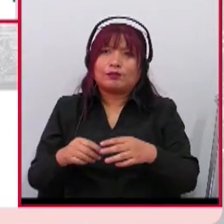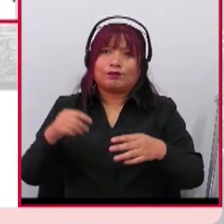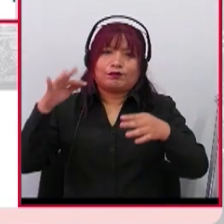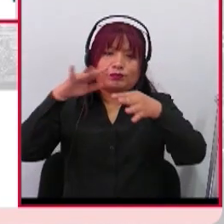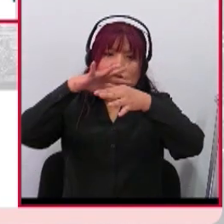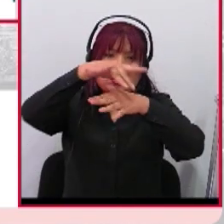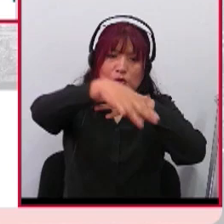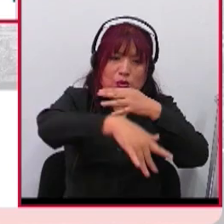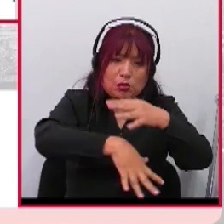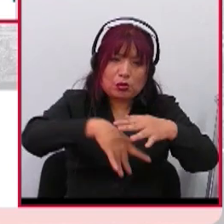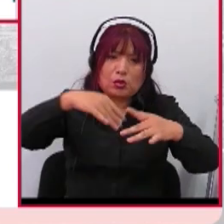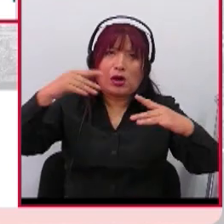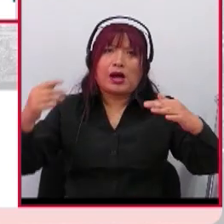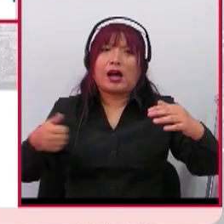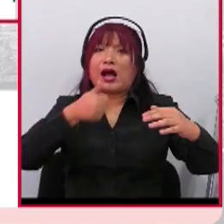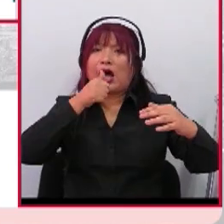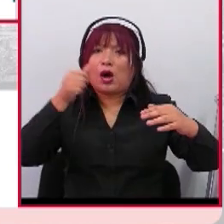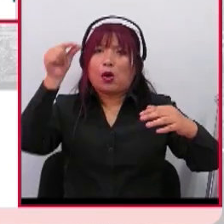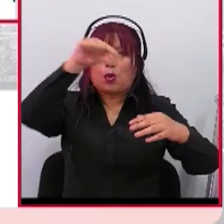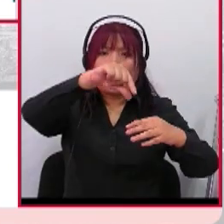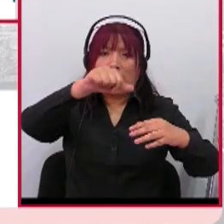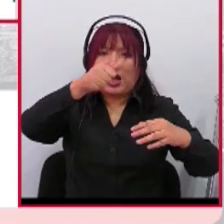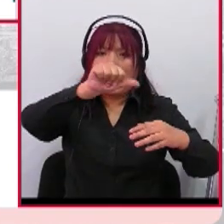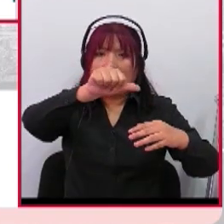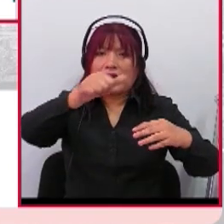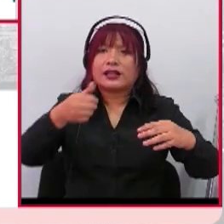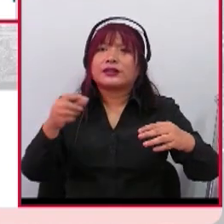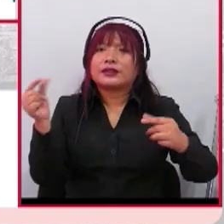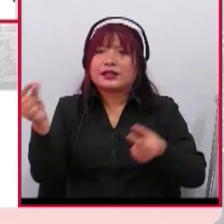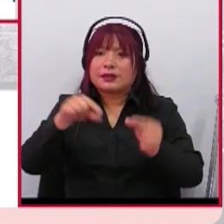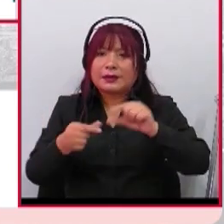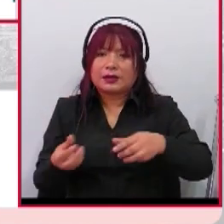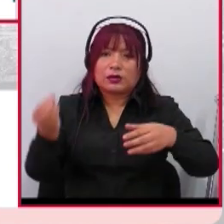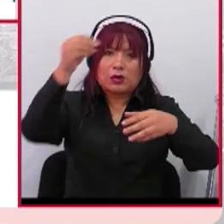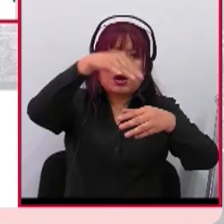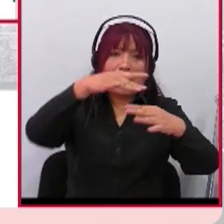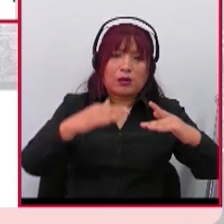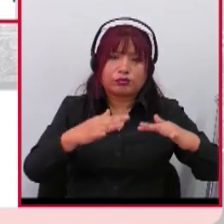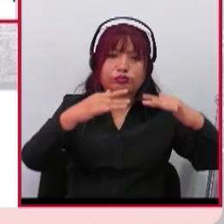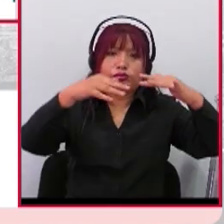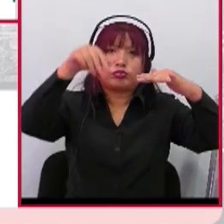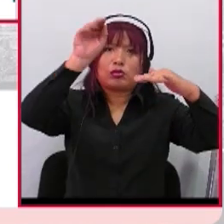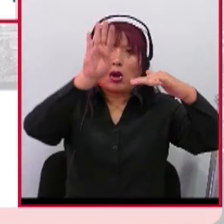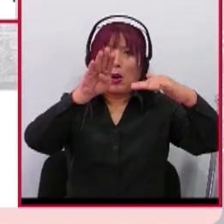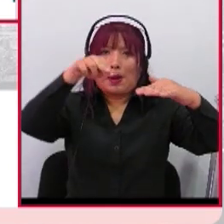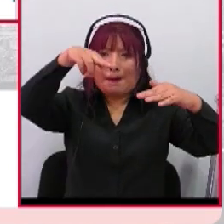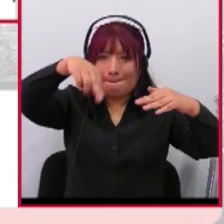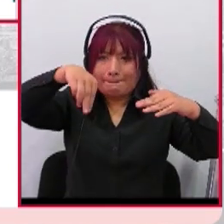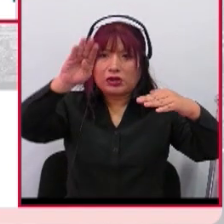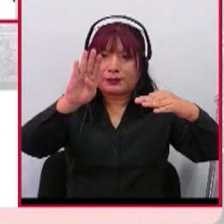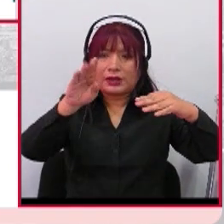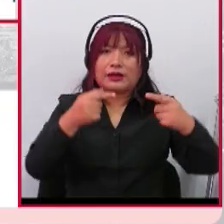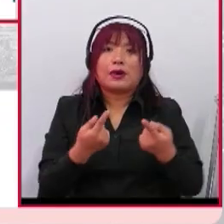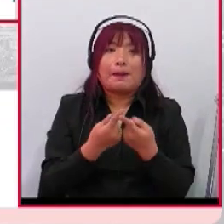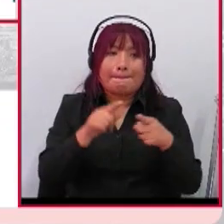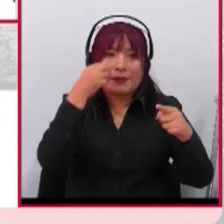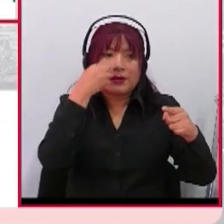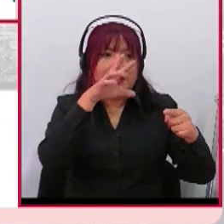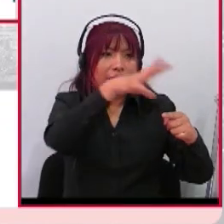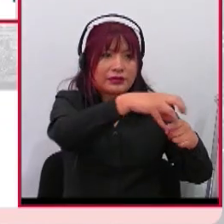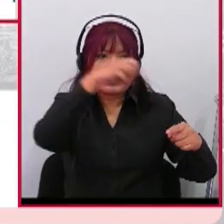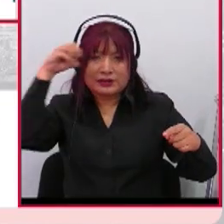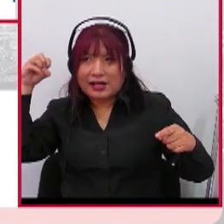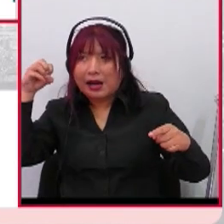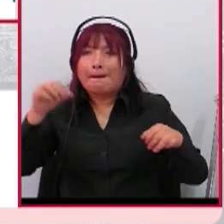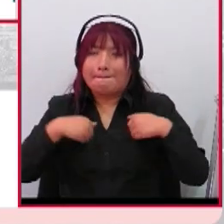estábamos produciendo los concentrados de cobre, el molibdeno tenía ya valor como para poder empezar un inicio de proceso de selectividad